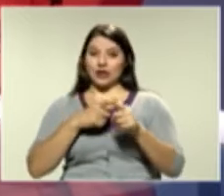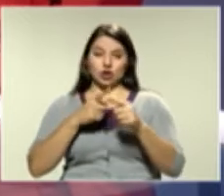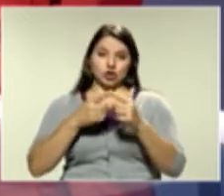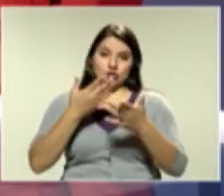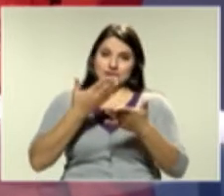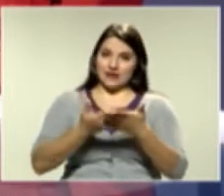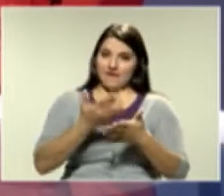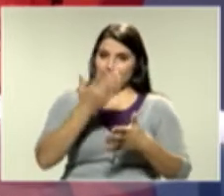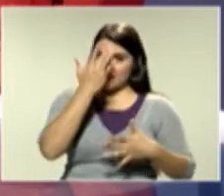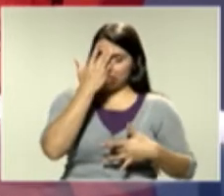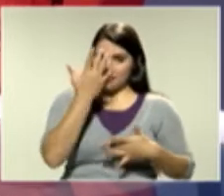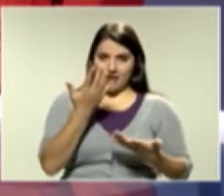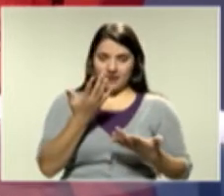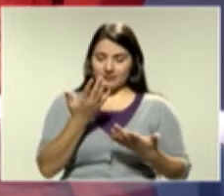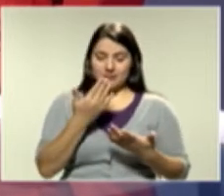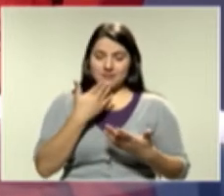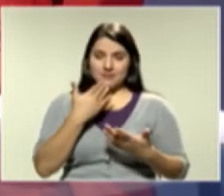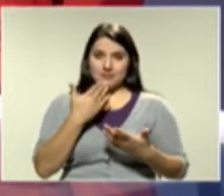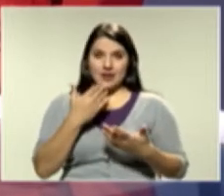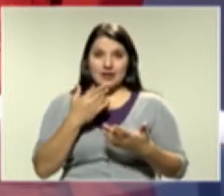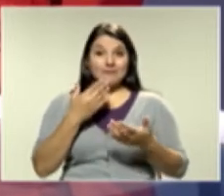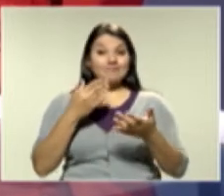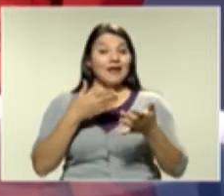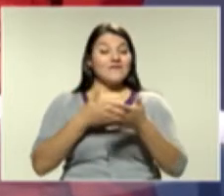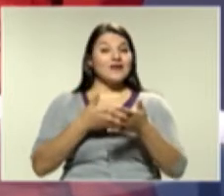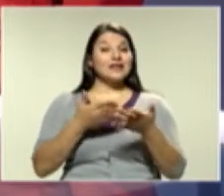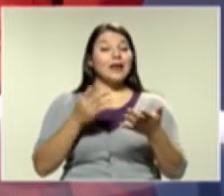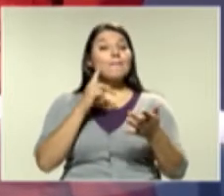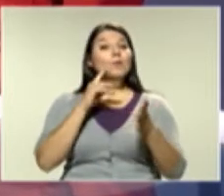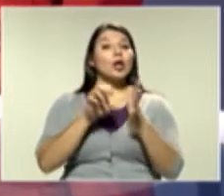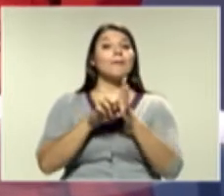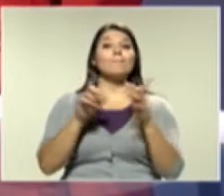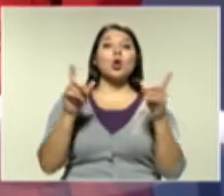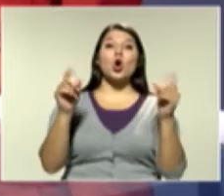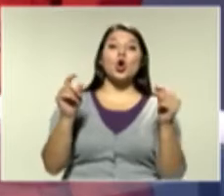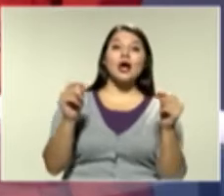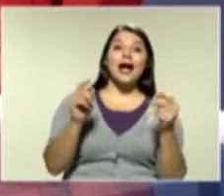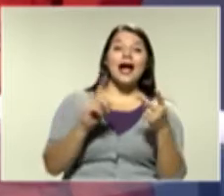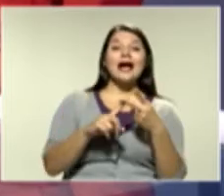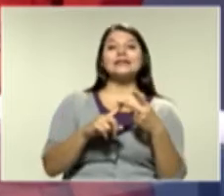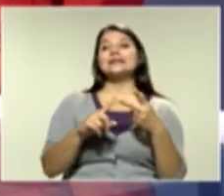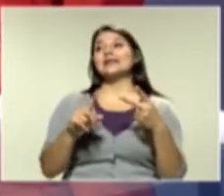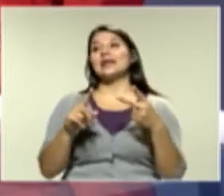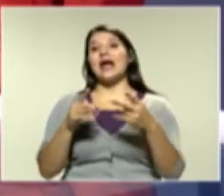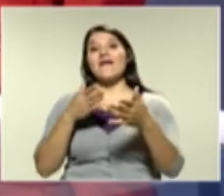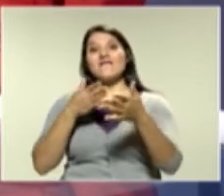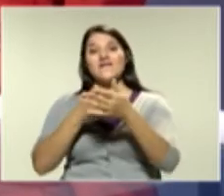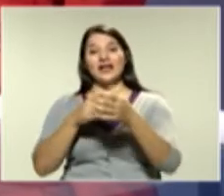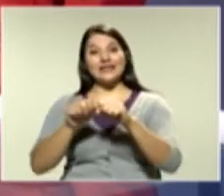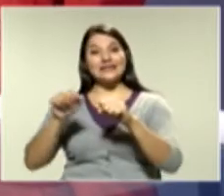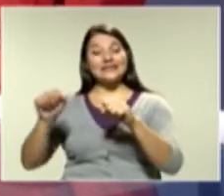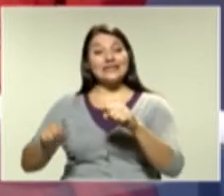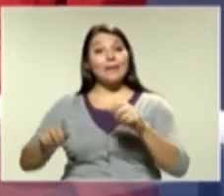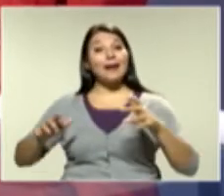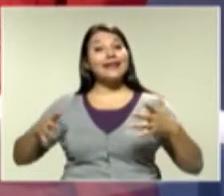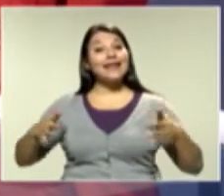tipo cáncer, enfermedades degenerativas del sistema nervioso, hablamos de Parkinson, de otros tipos de